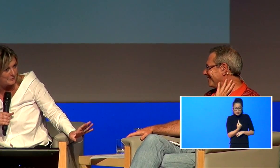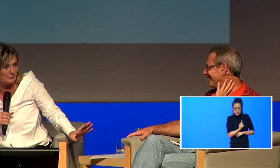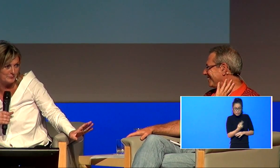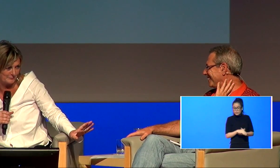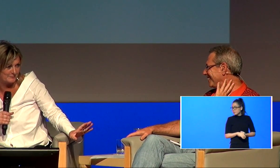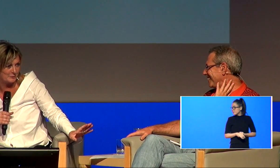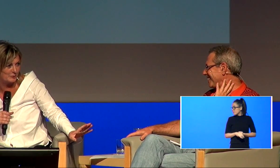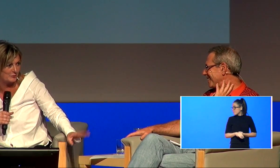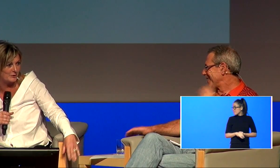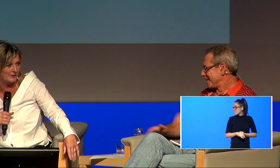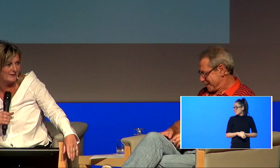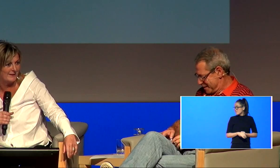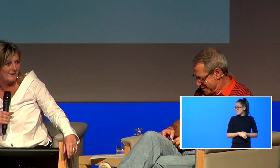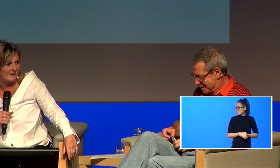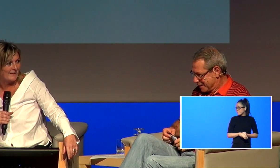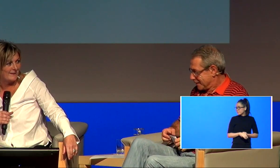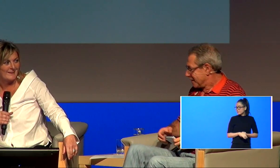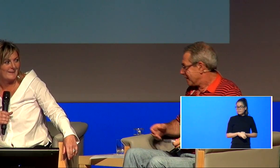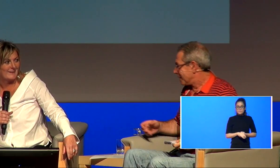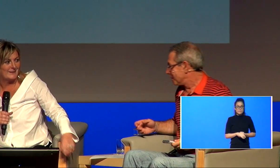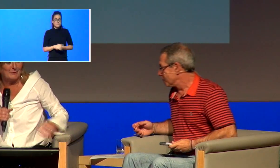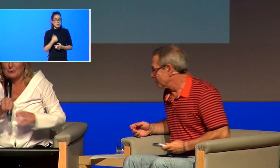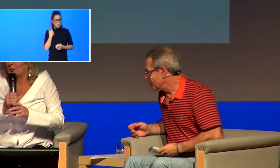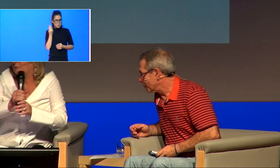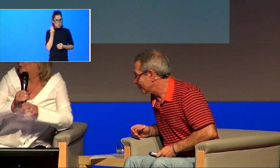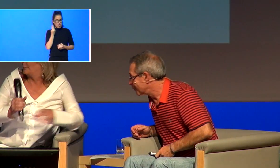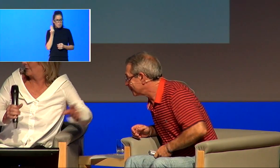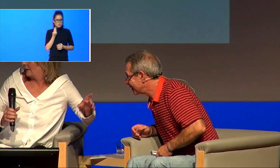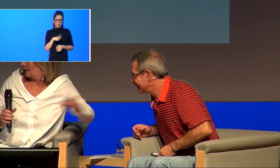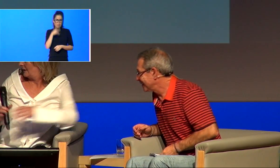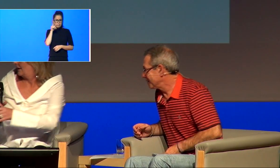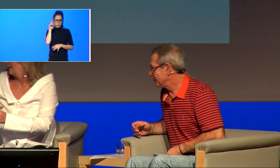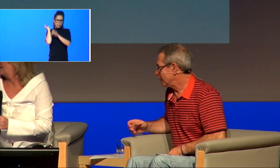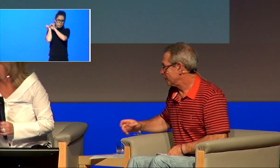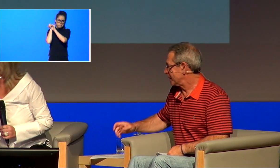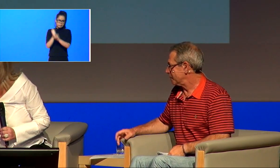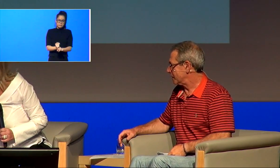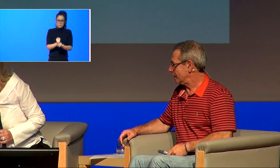pero bueno, yo creo que lleva mucho tiempo.